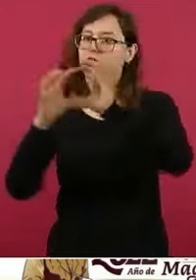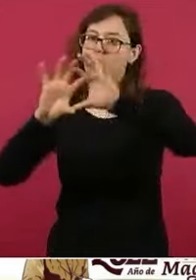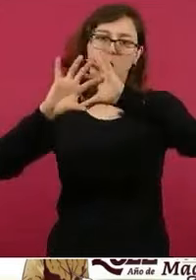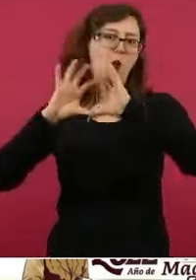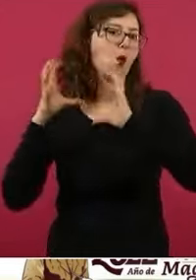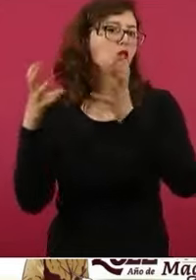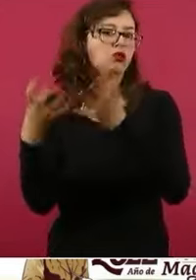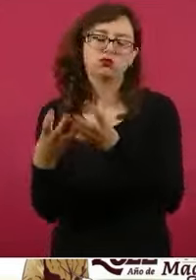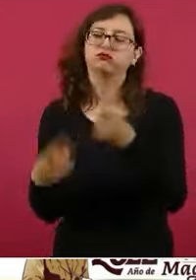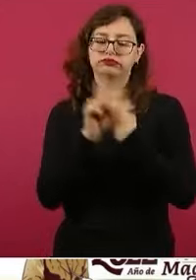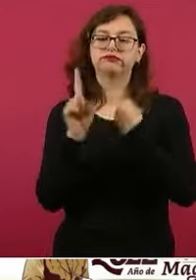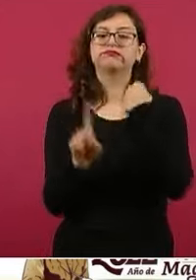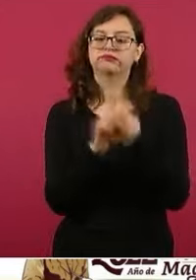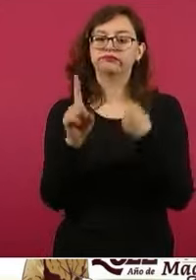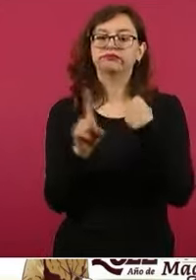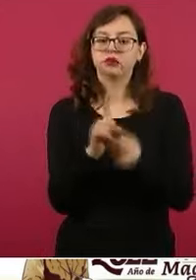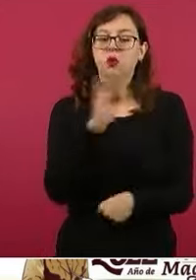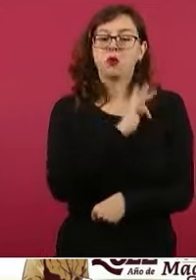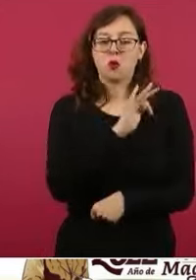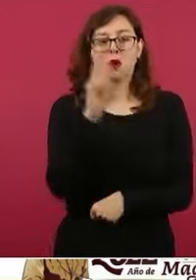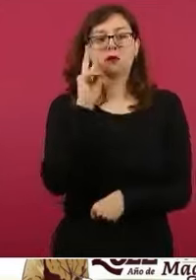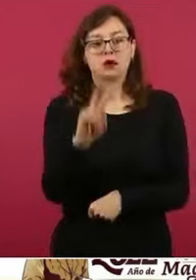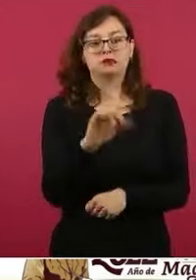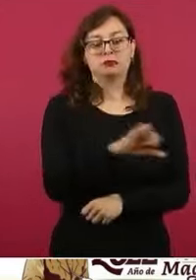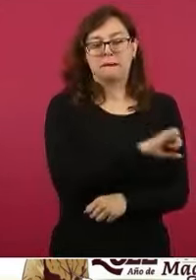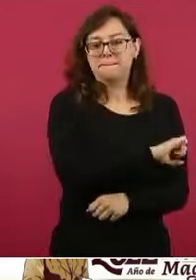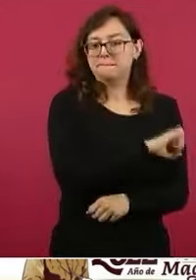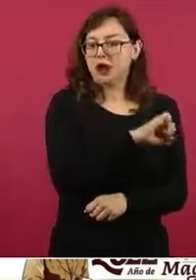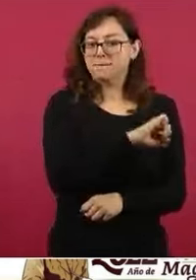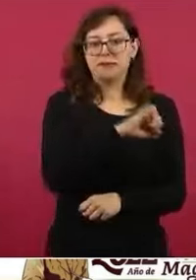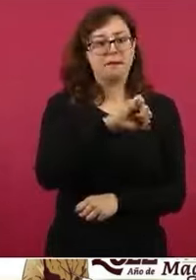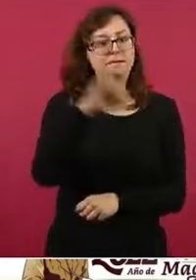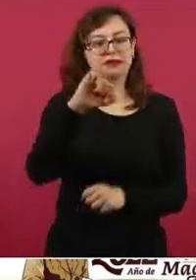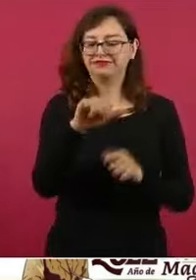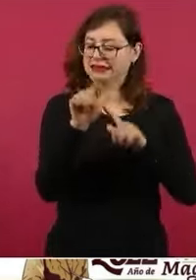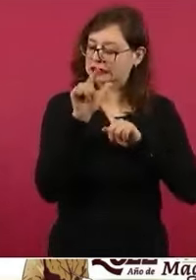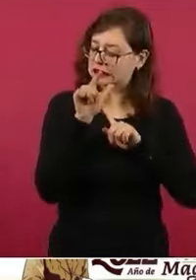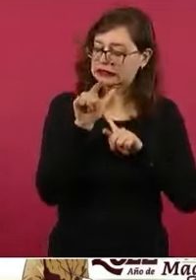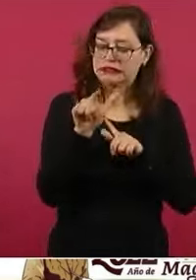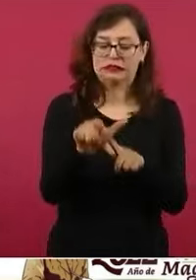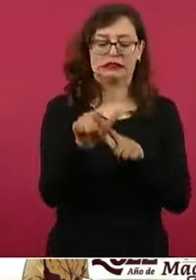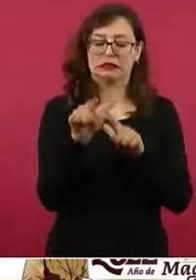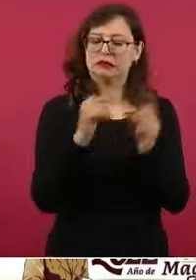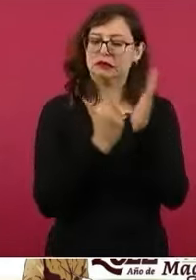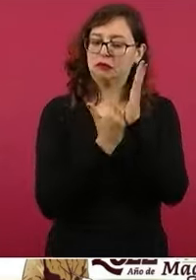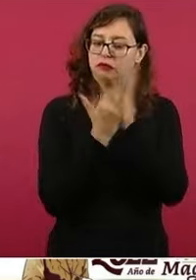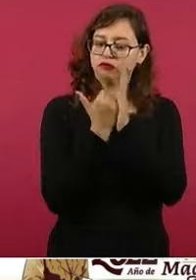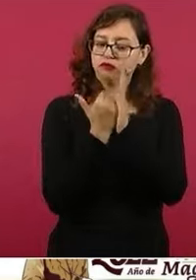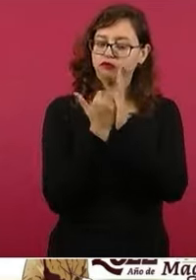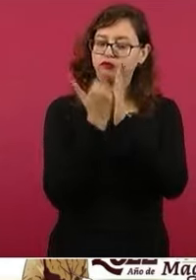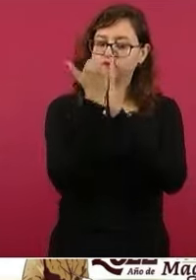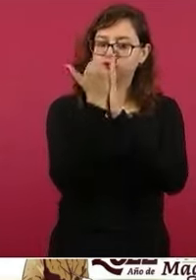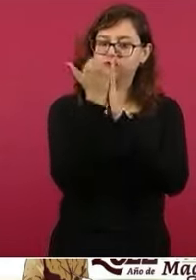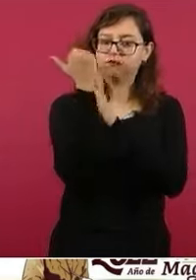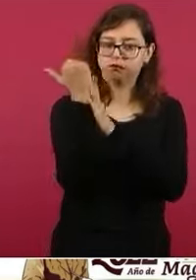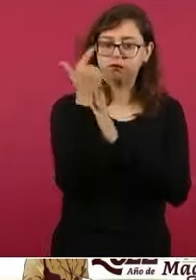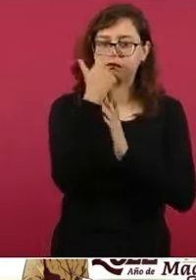venido subiendo, aunque un poco más moderado en estas últimas fechas. Es el Índice Nacional de Precios al Consumidor, solo